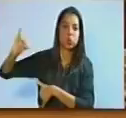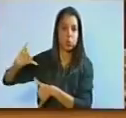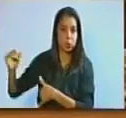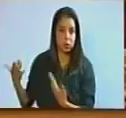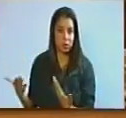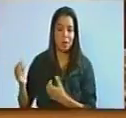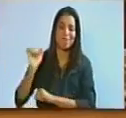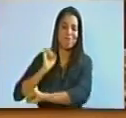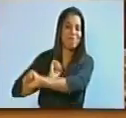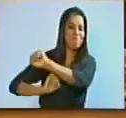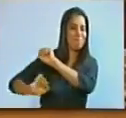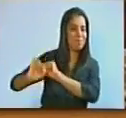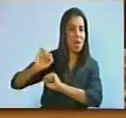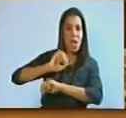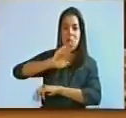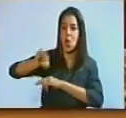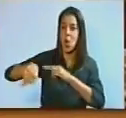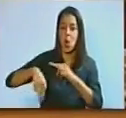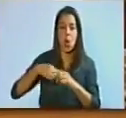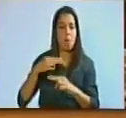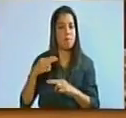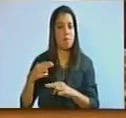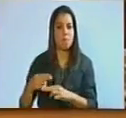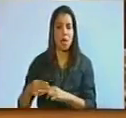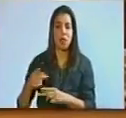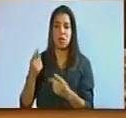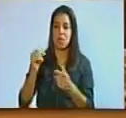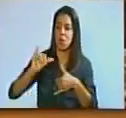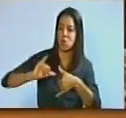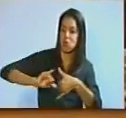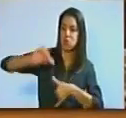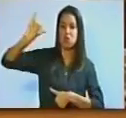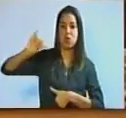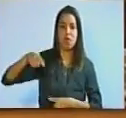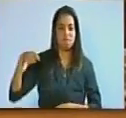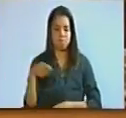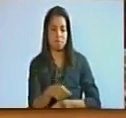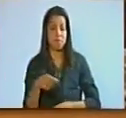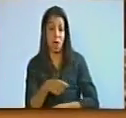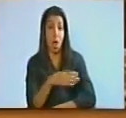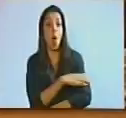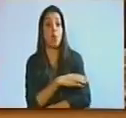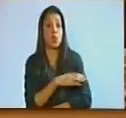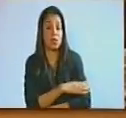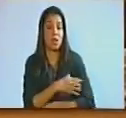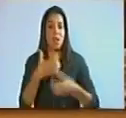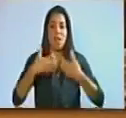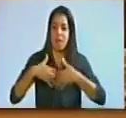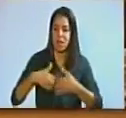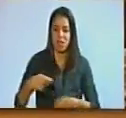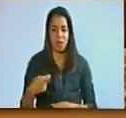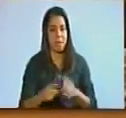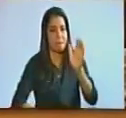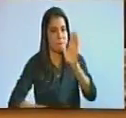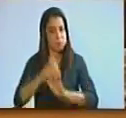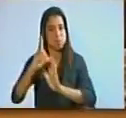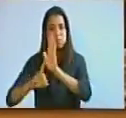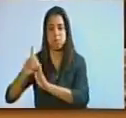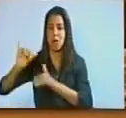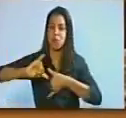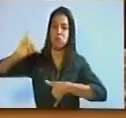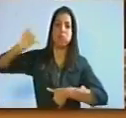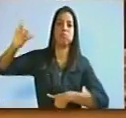económica se impongan a través de la inflación inducida, de la especulación inducida, y podamos, entre